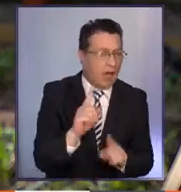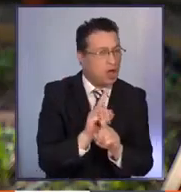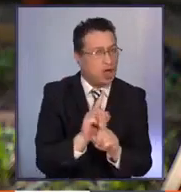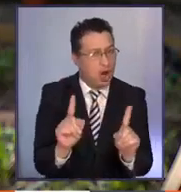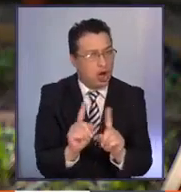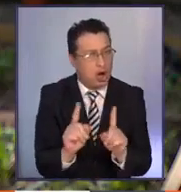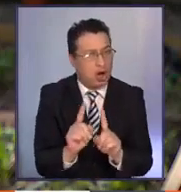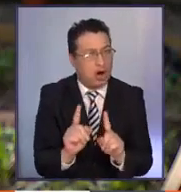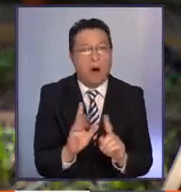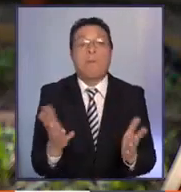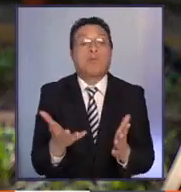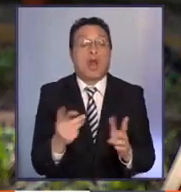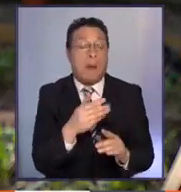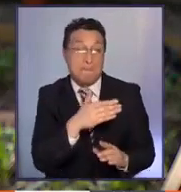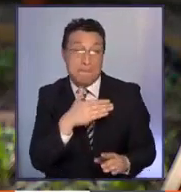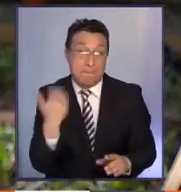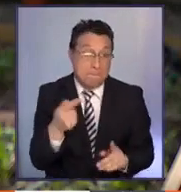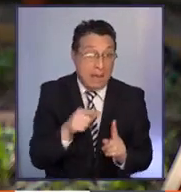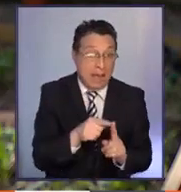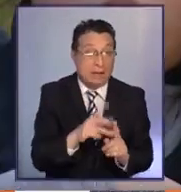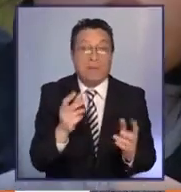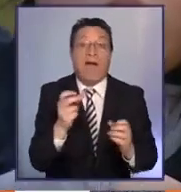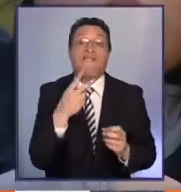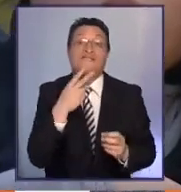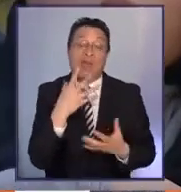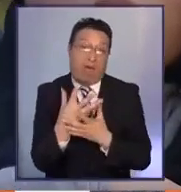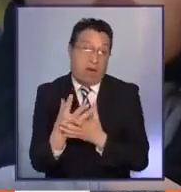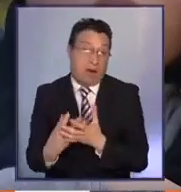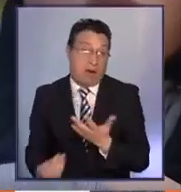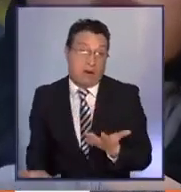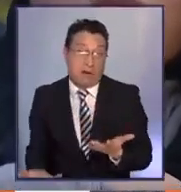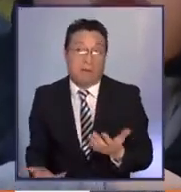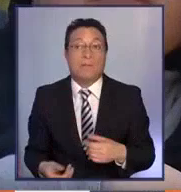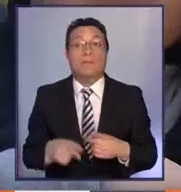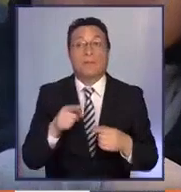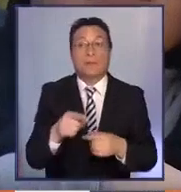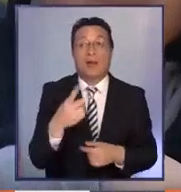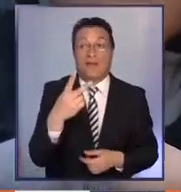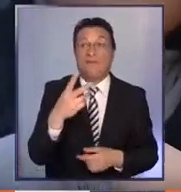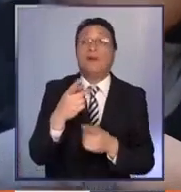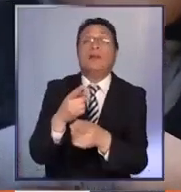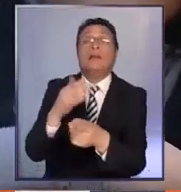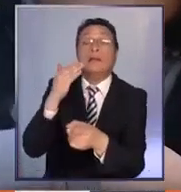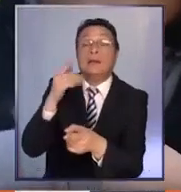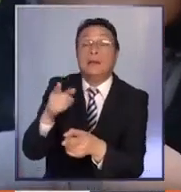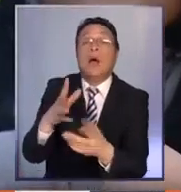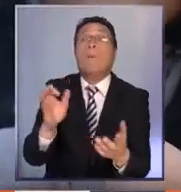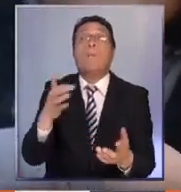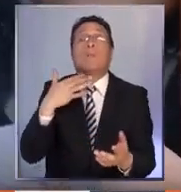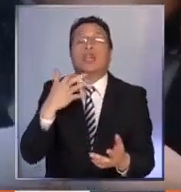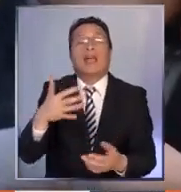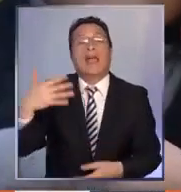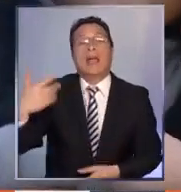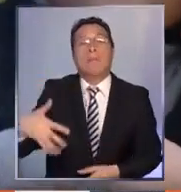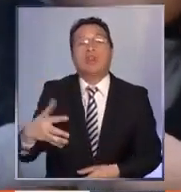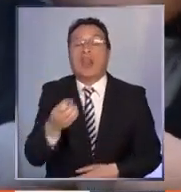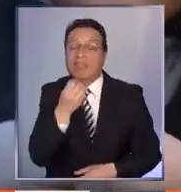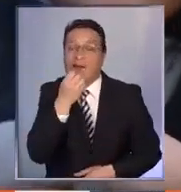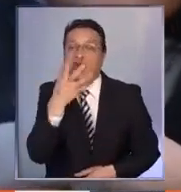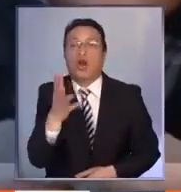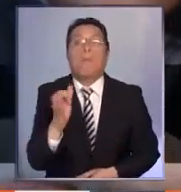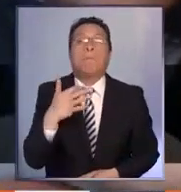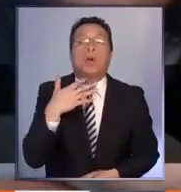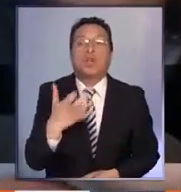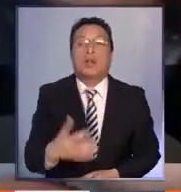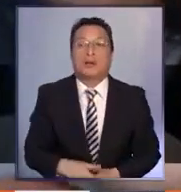la matamos no va a haber vida. La Valentina tiene una de las razones por qué son importantes las flores. ¡Fuerte,